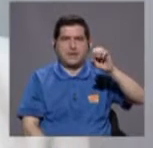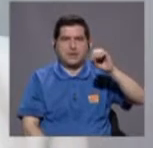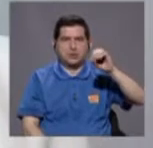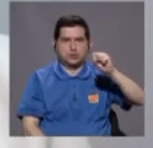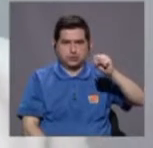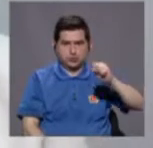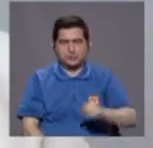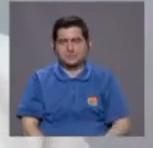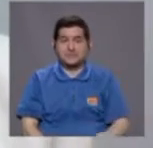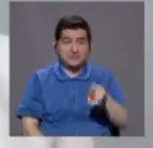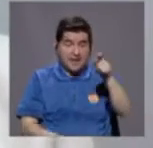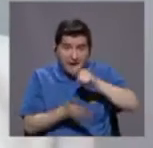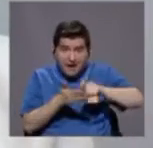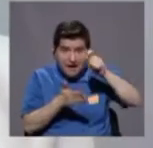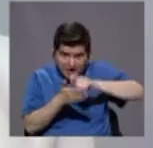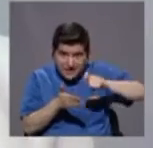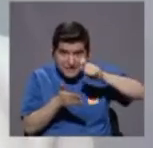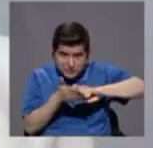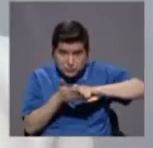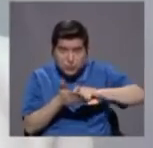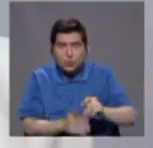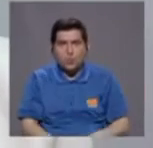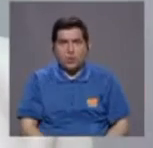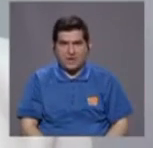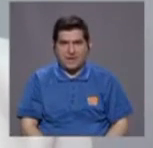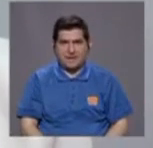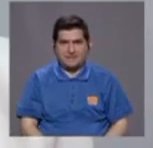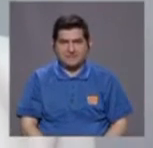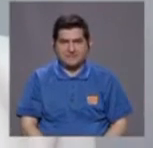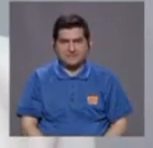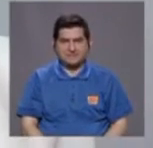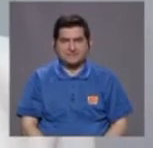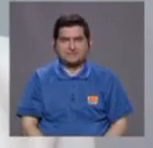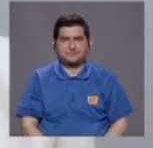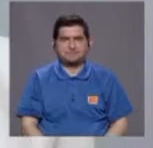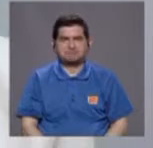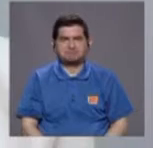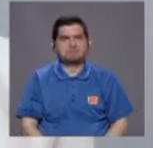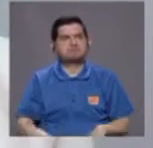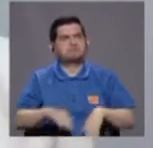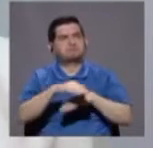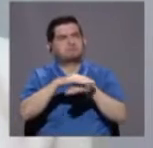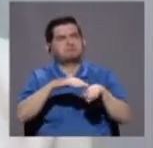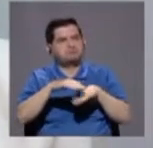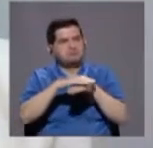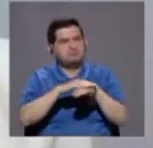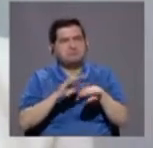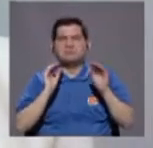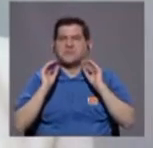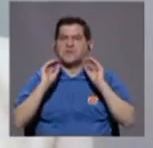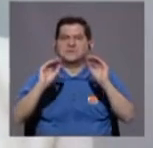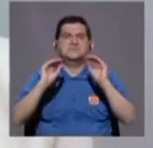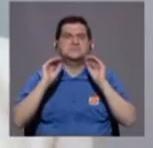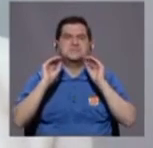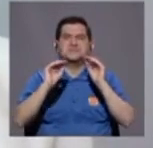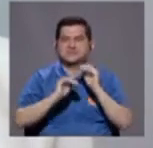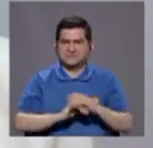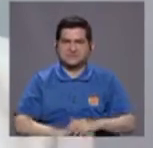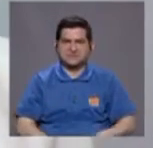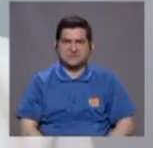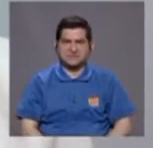Estas escuelas eran escuelas que básicamente enseñaban